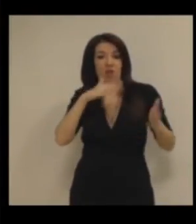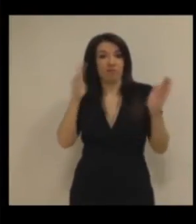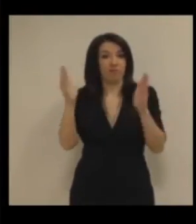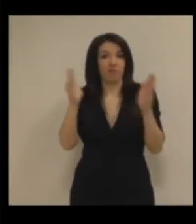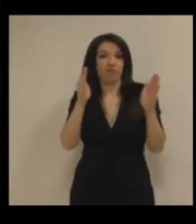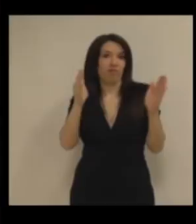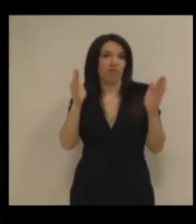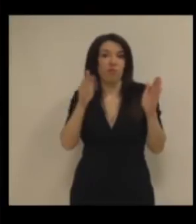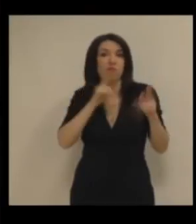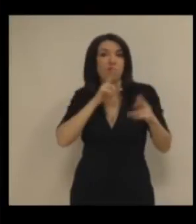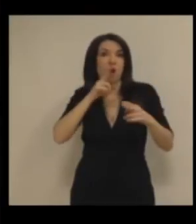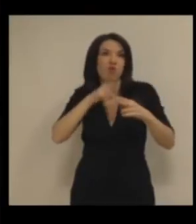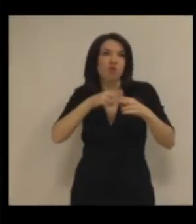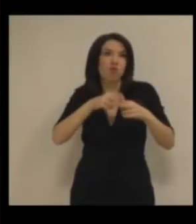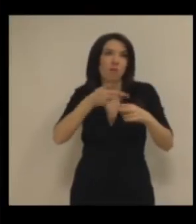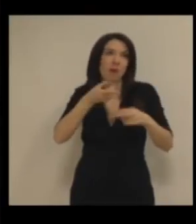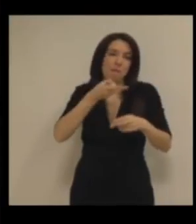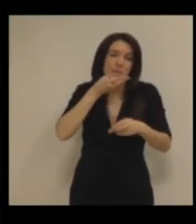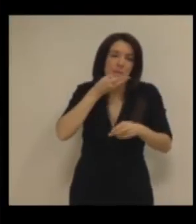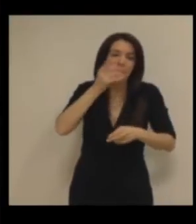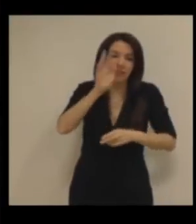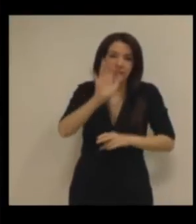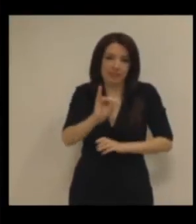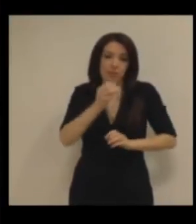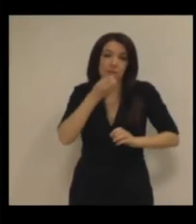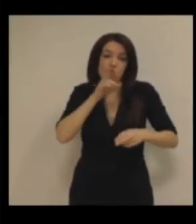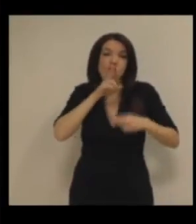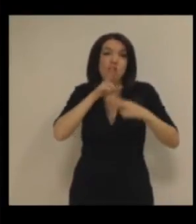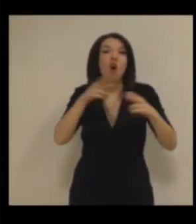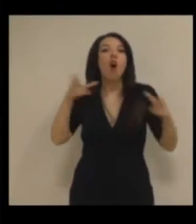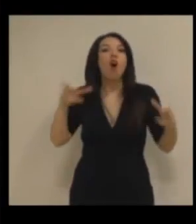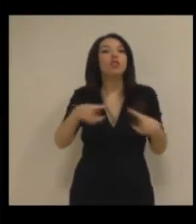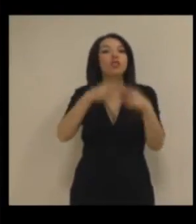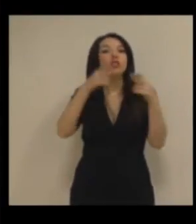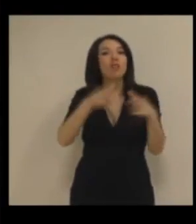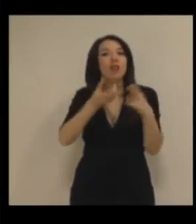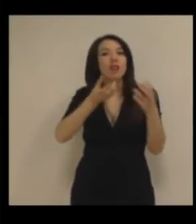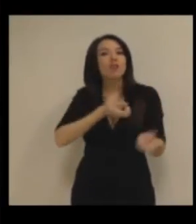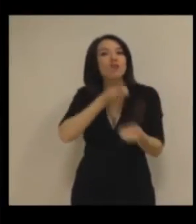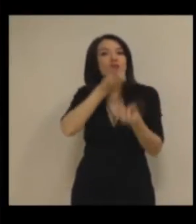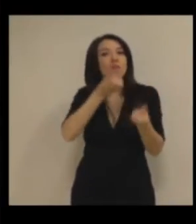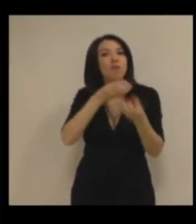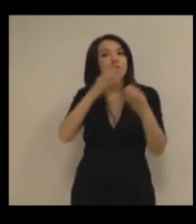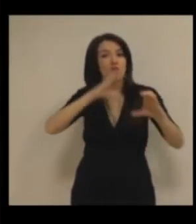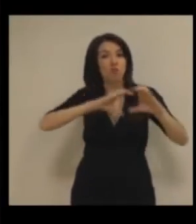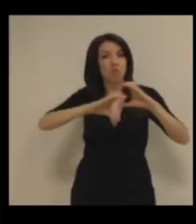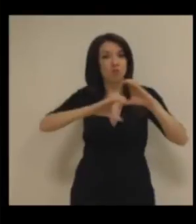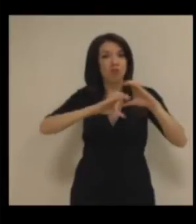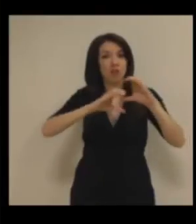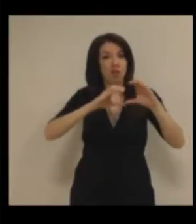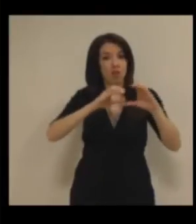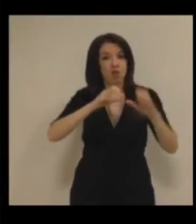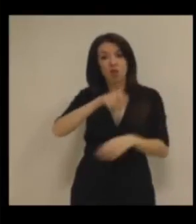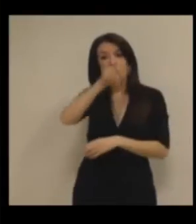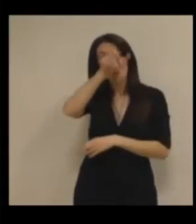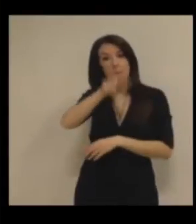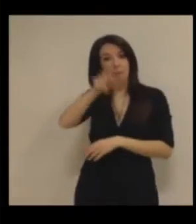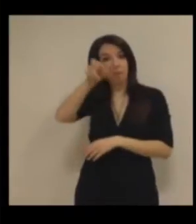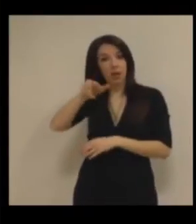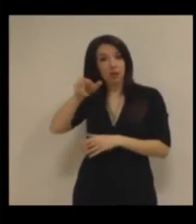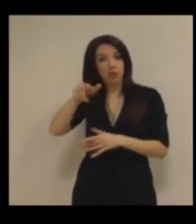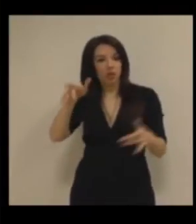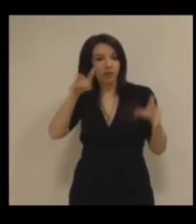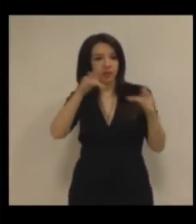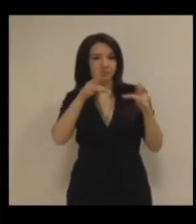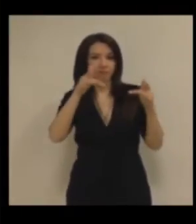la mal denominada, digamos, sociedad de la información y la comunicación, la relación del ciudadano con